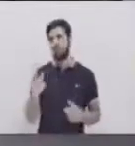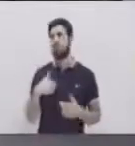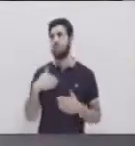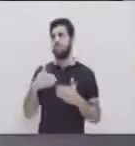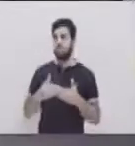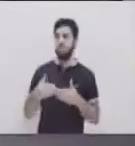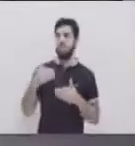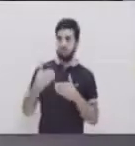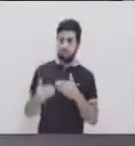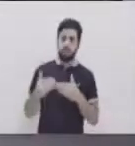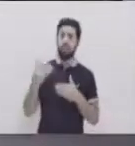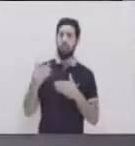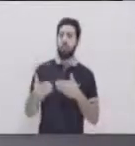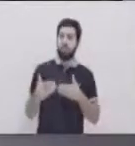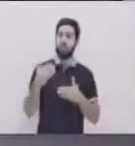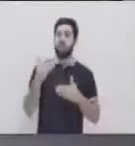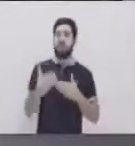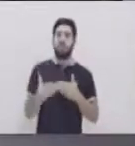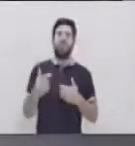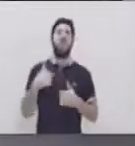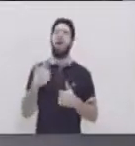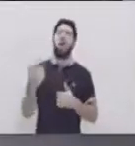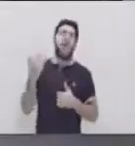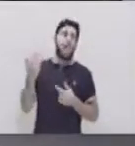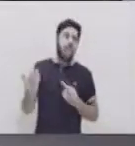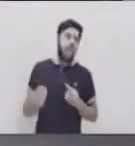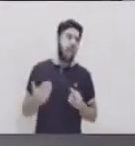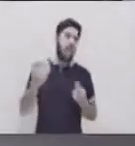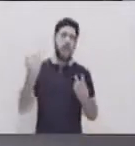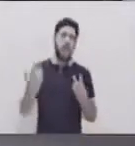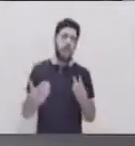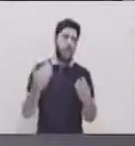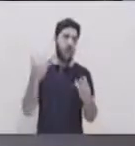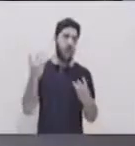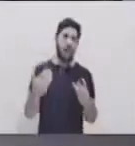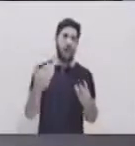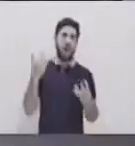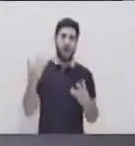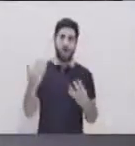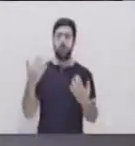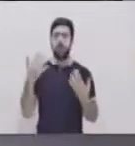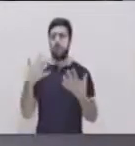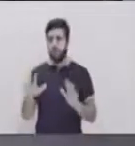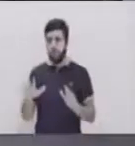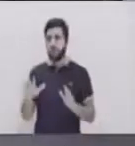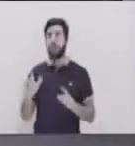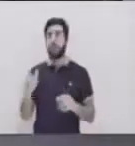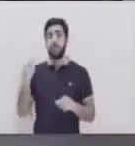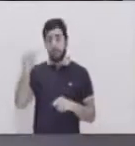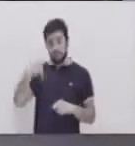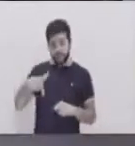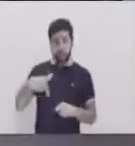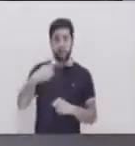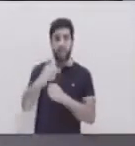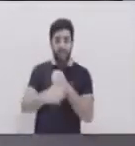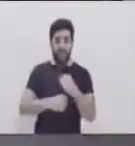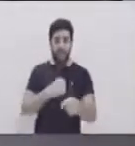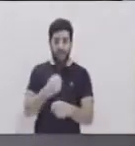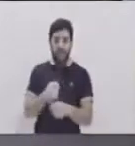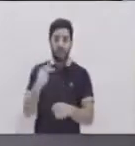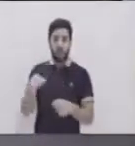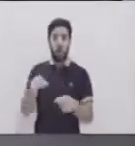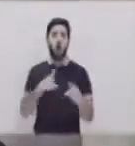siguientes meses fueron como que faltaba bastante, no tenía ganas de ir y así. Ese mismo año hubo